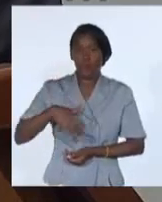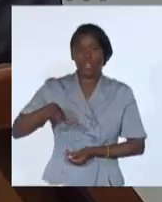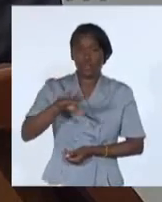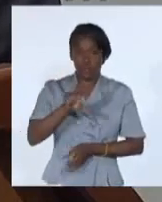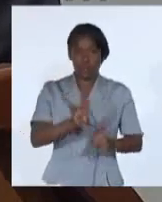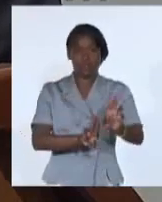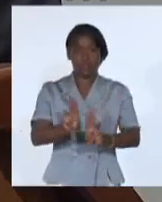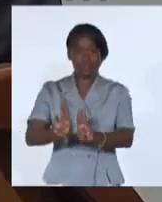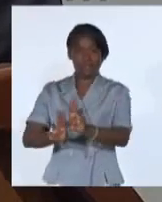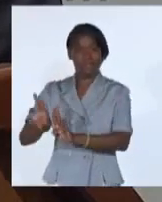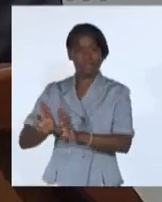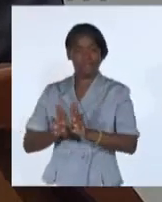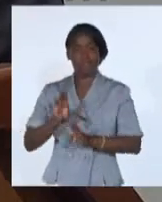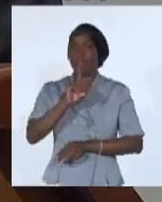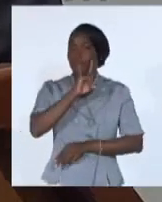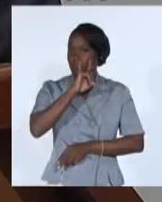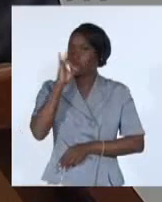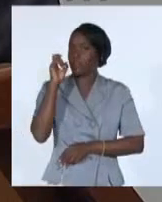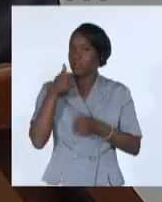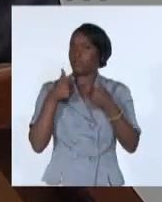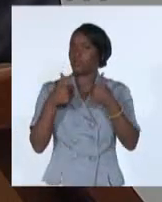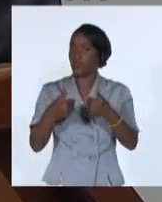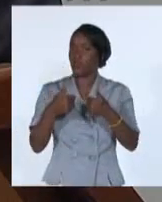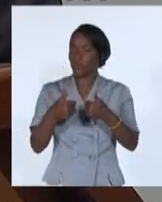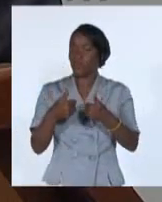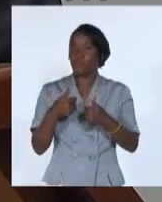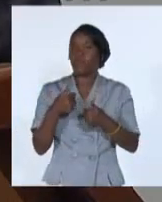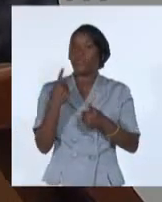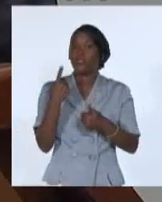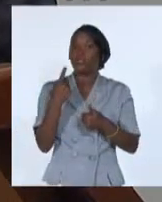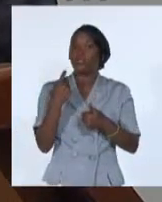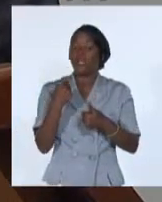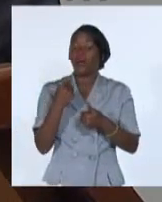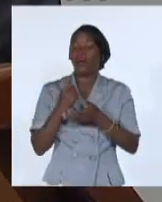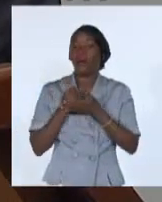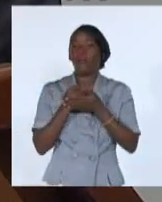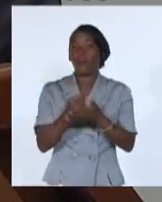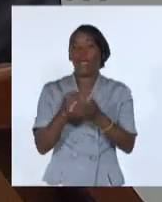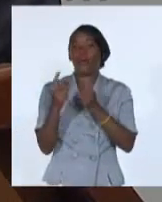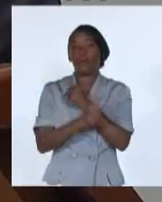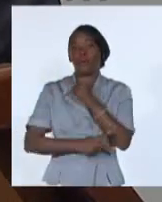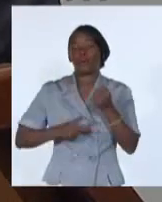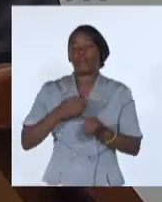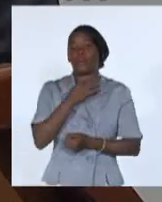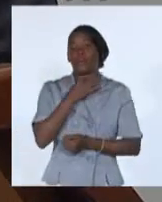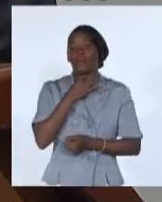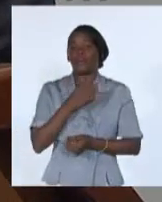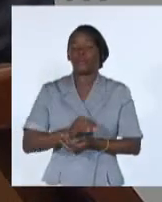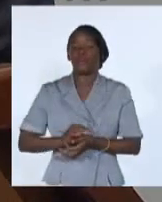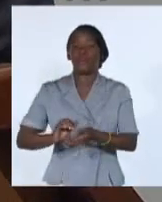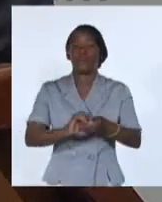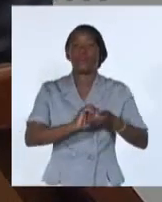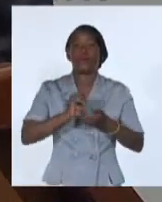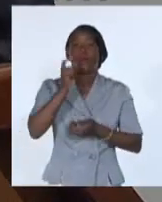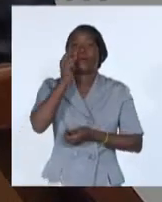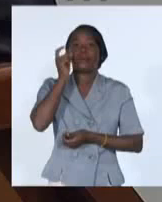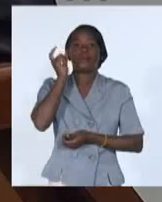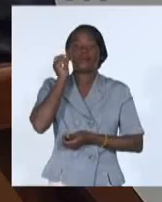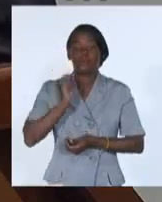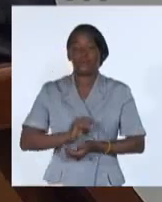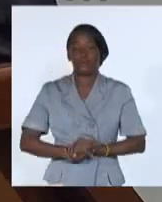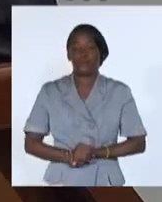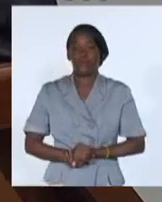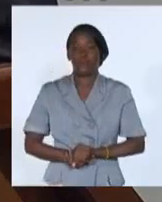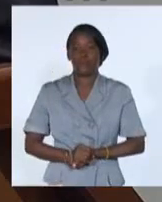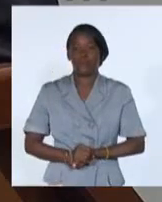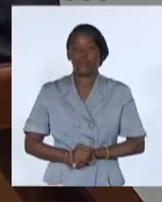para poner el interés de los países en desarrollo firmemente en el programa. Excelencias. Las